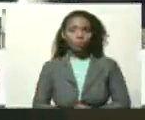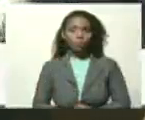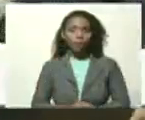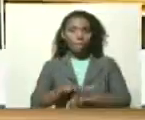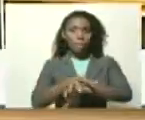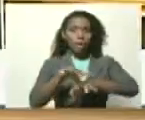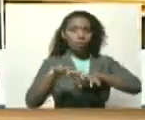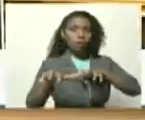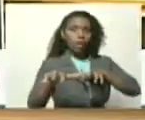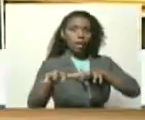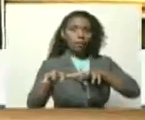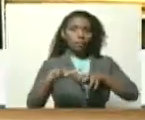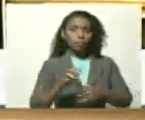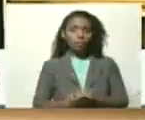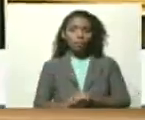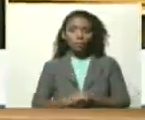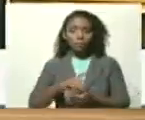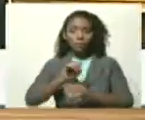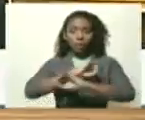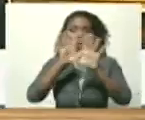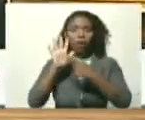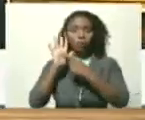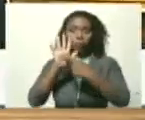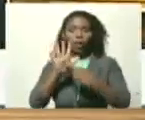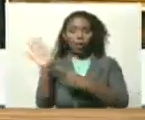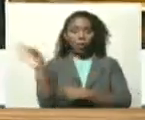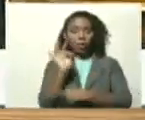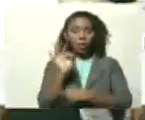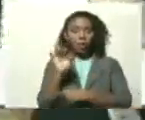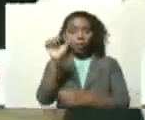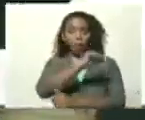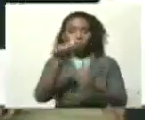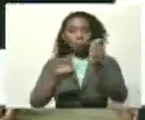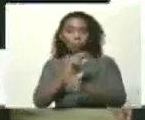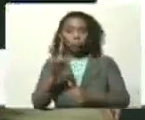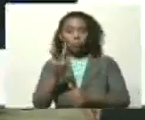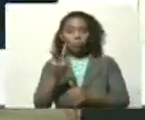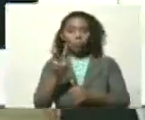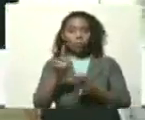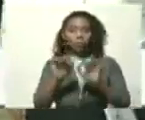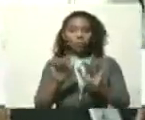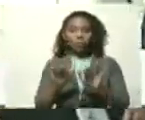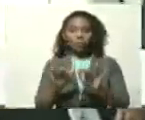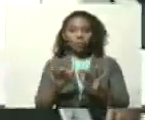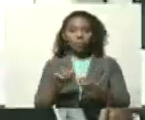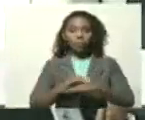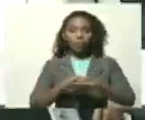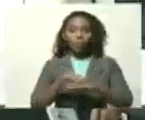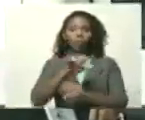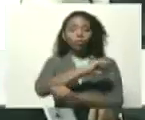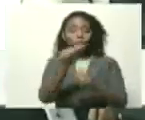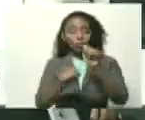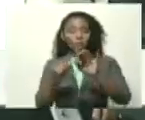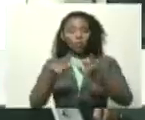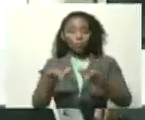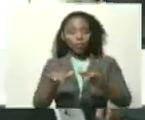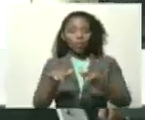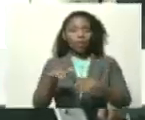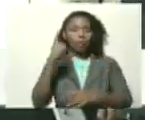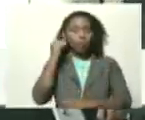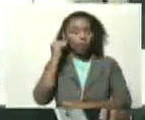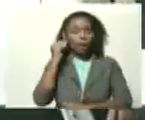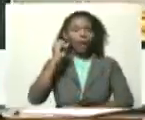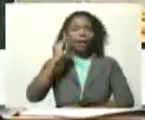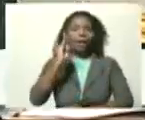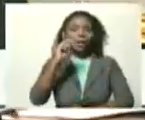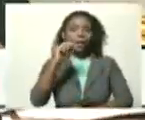Mayoría evidente, resulta electa como subsecretaria de la Asamblea Nacional la ciudadana